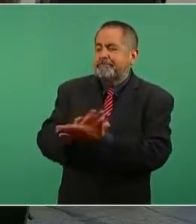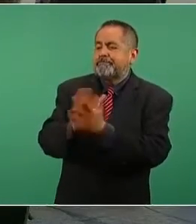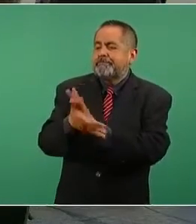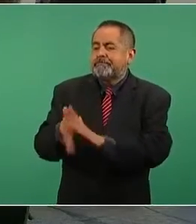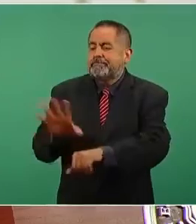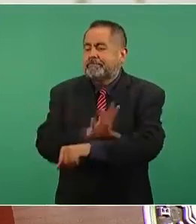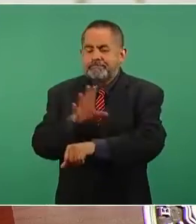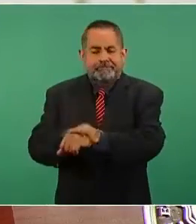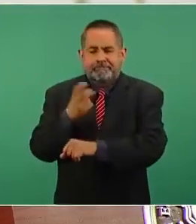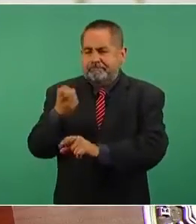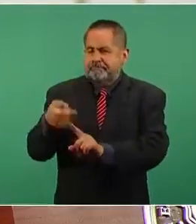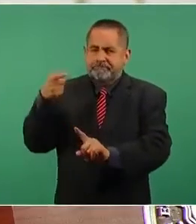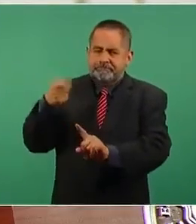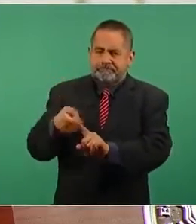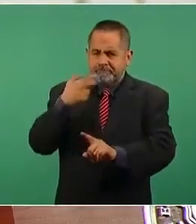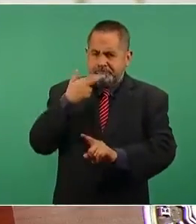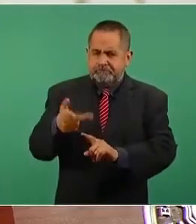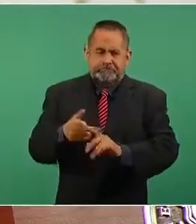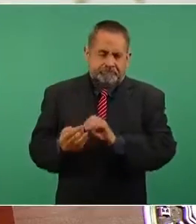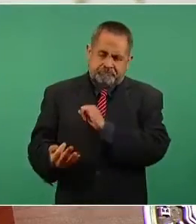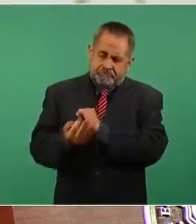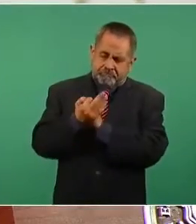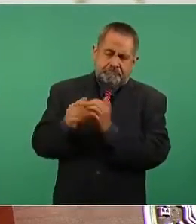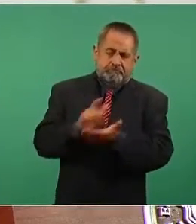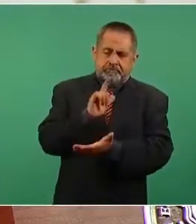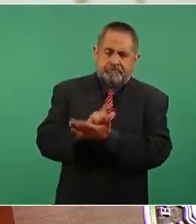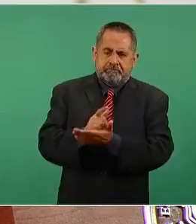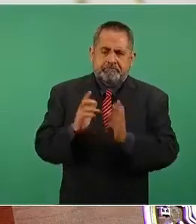eléctrica, porque si no,